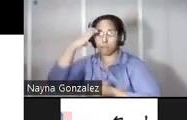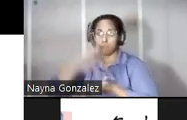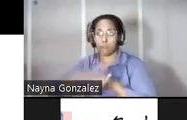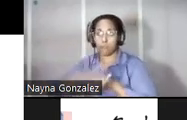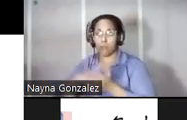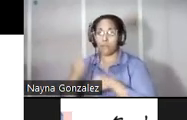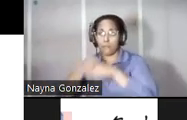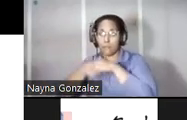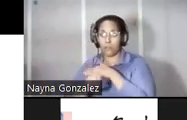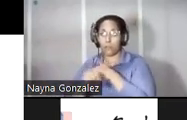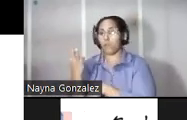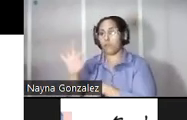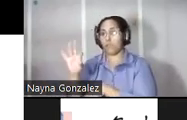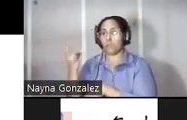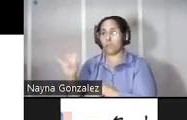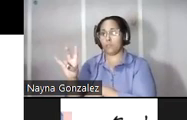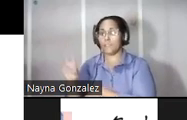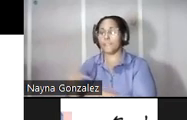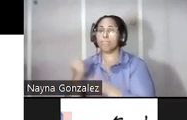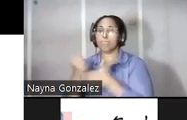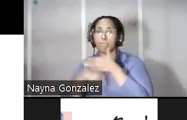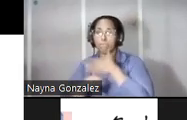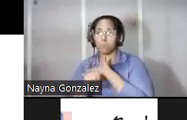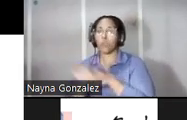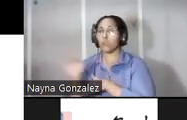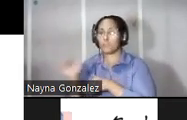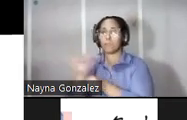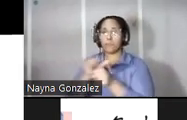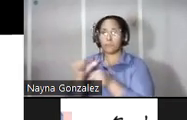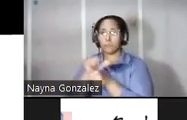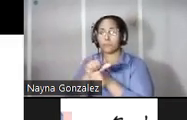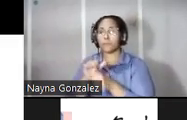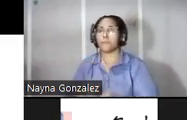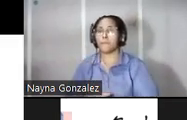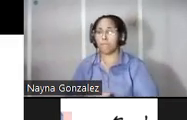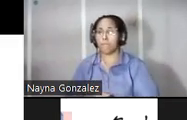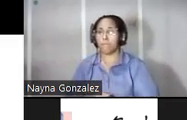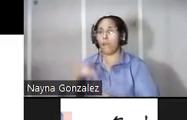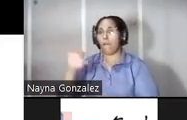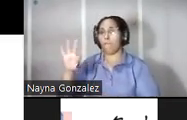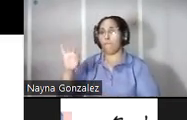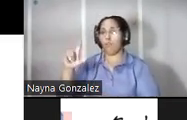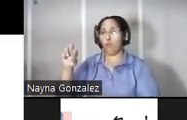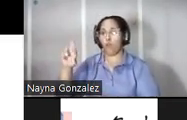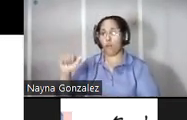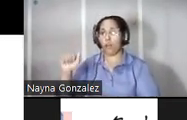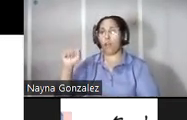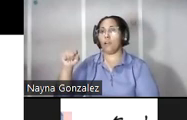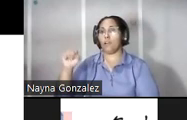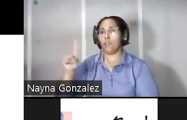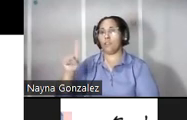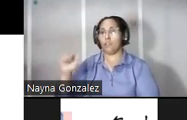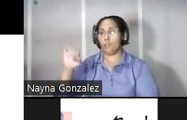en 1917 y nació en el mismo pueblo. Sus padres fueron Flora Pacheco, Gregorio Sáez y